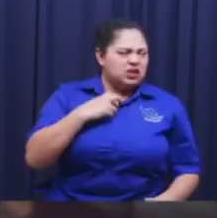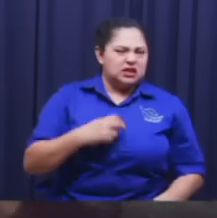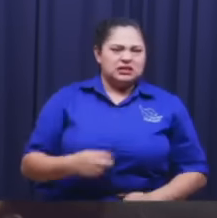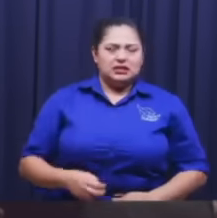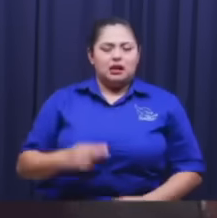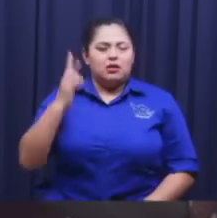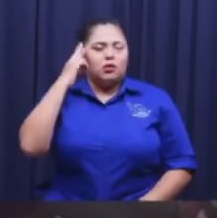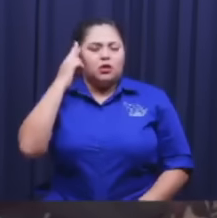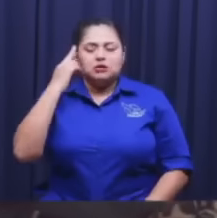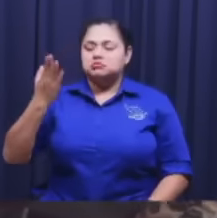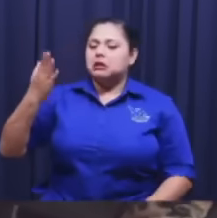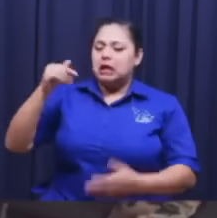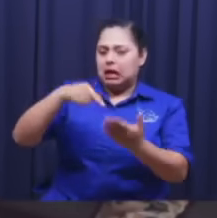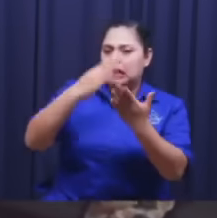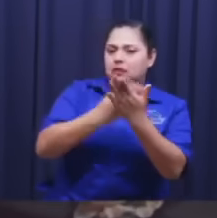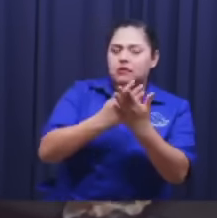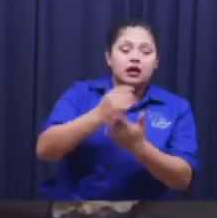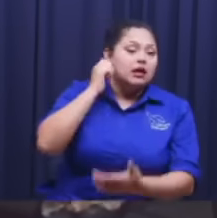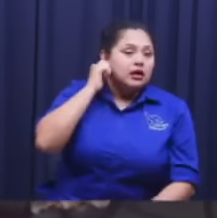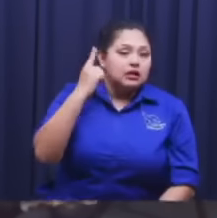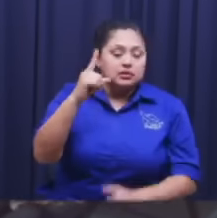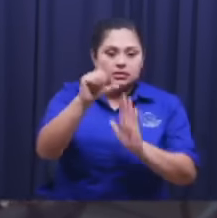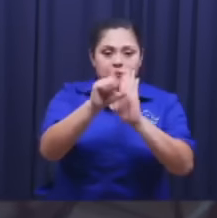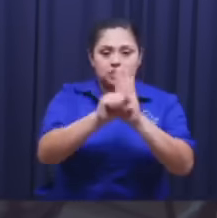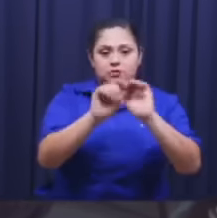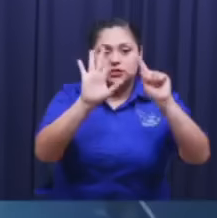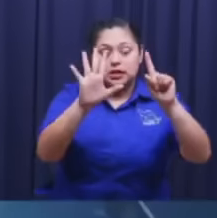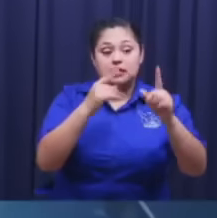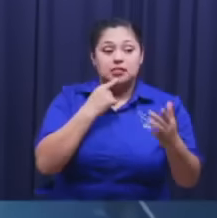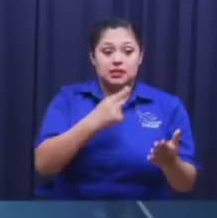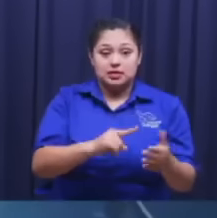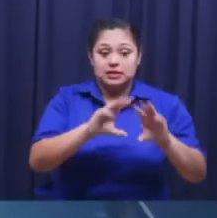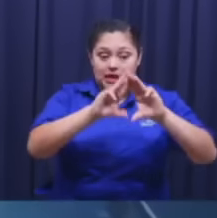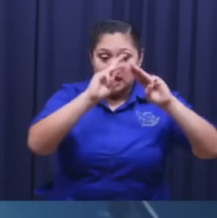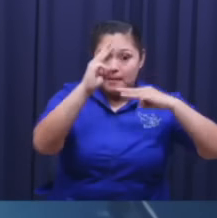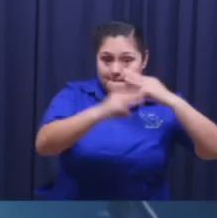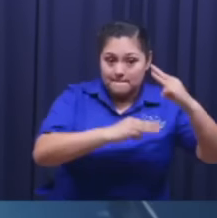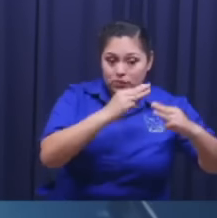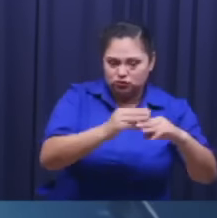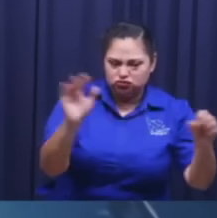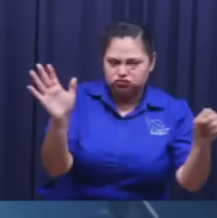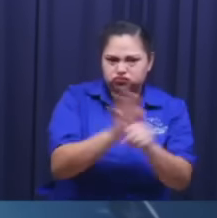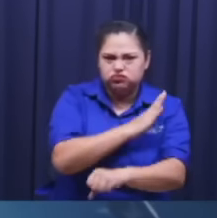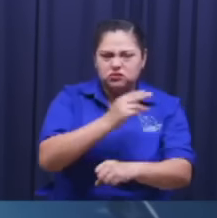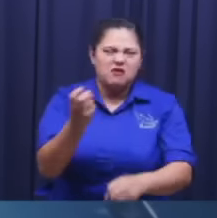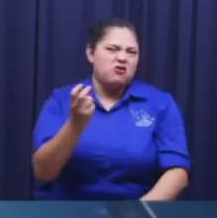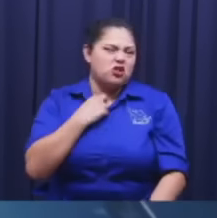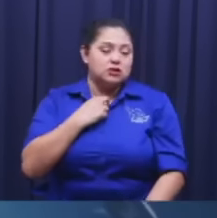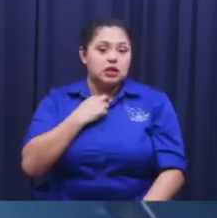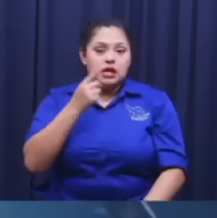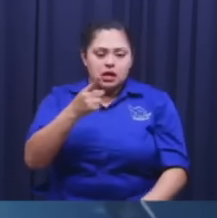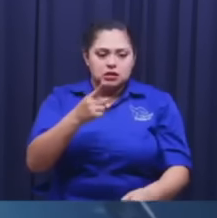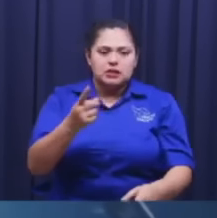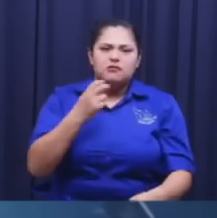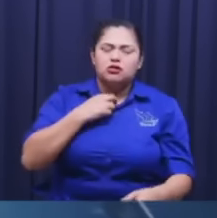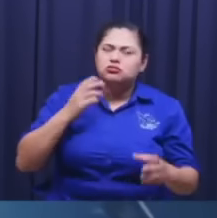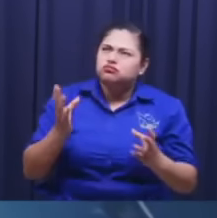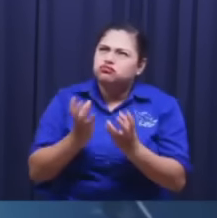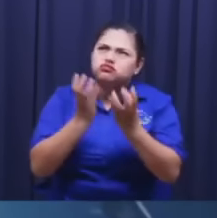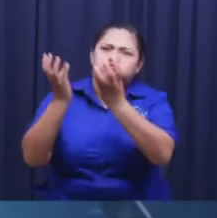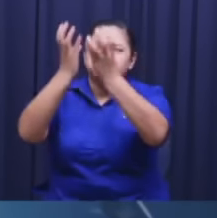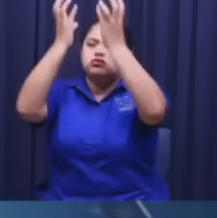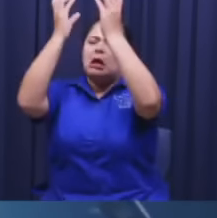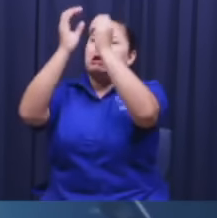que Génesis capítulo 6 dice que la tierra estaba llena de violencia, y esa violencia subió en una forma de clamor hasta el